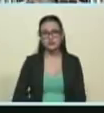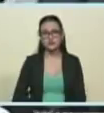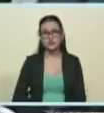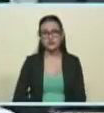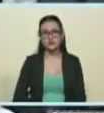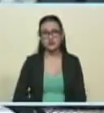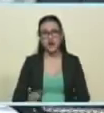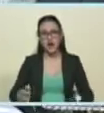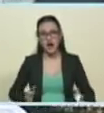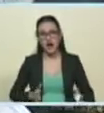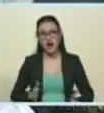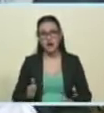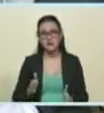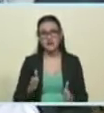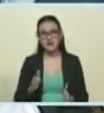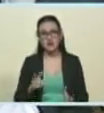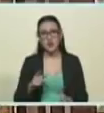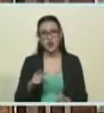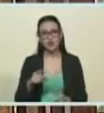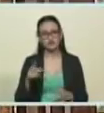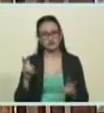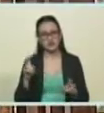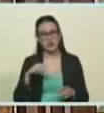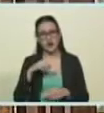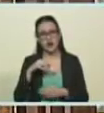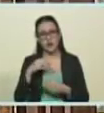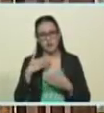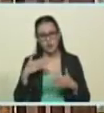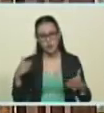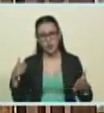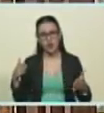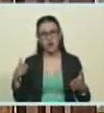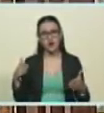transitábamos el camino de la insurrección popular cívico-militar.